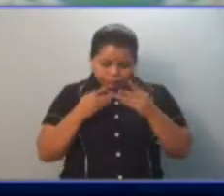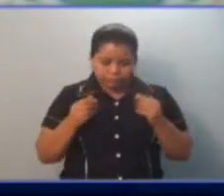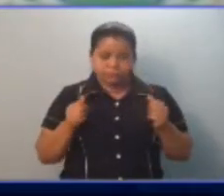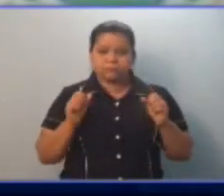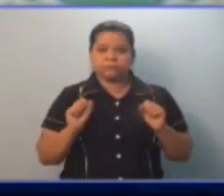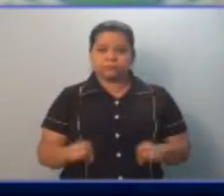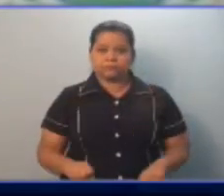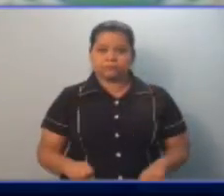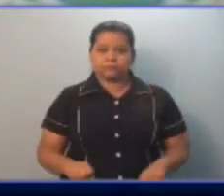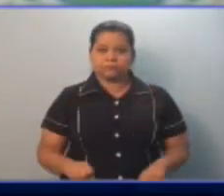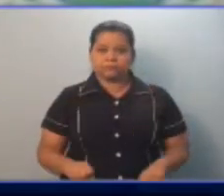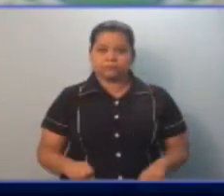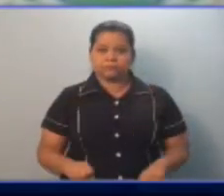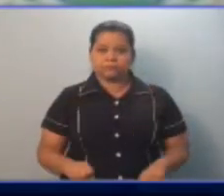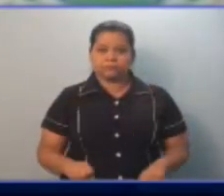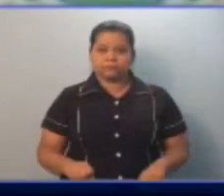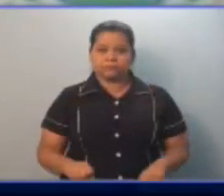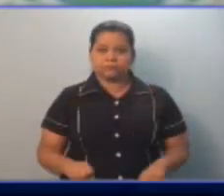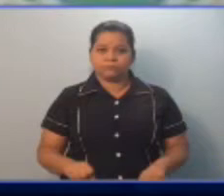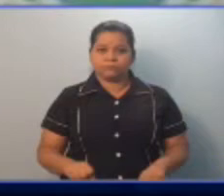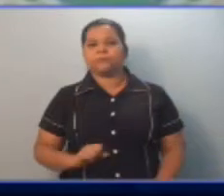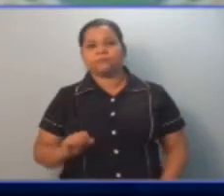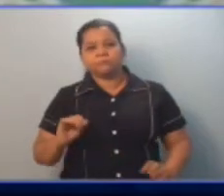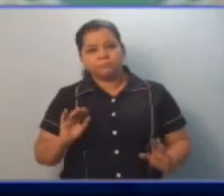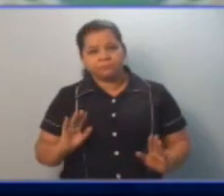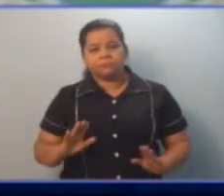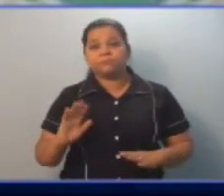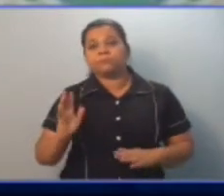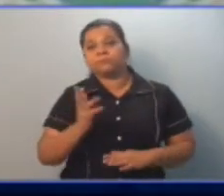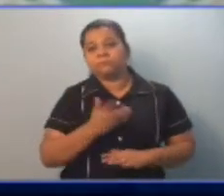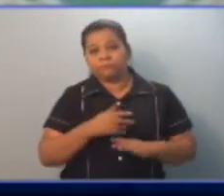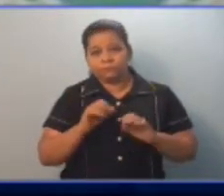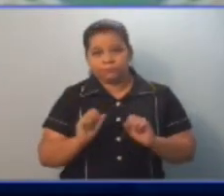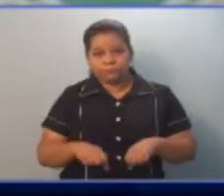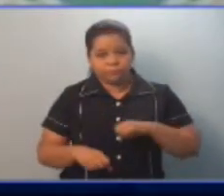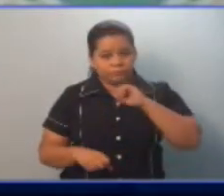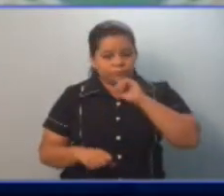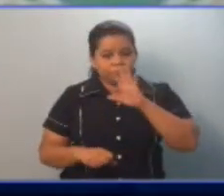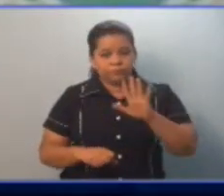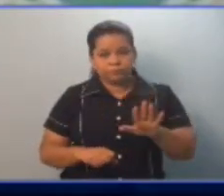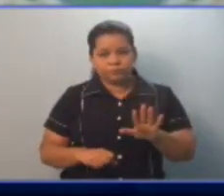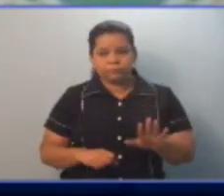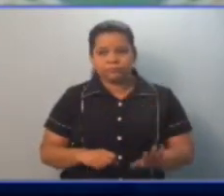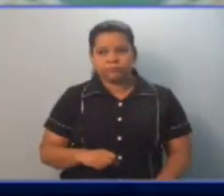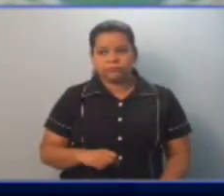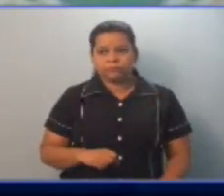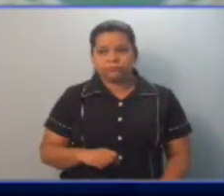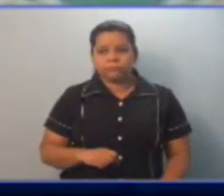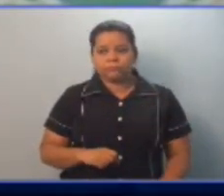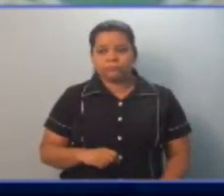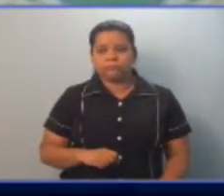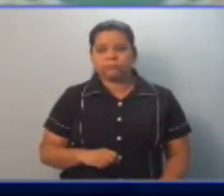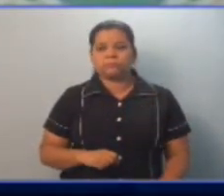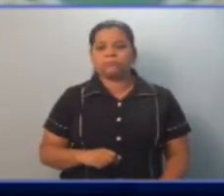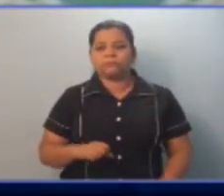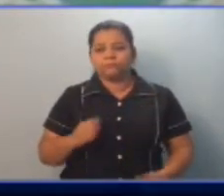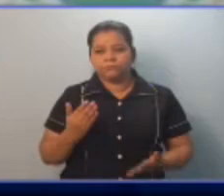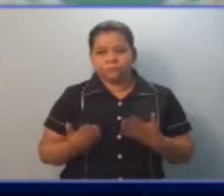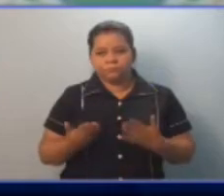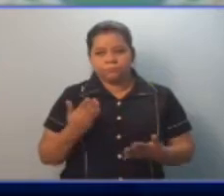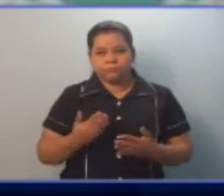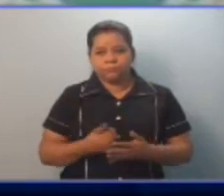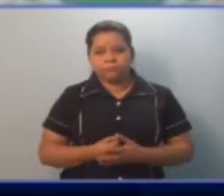resolver eso. Esa, digamos, que es la que yo le podría mencionar ahorita. He participado en otras, por ejemplo,